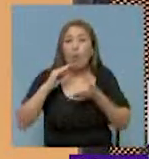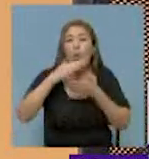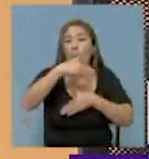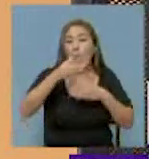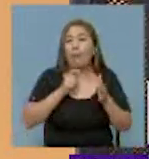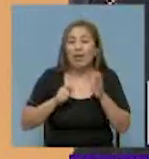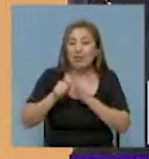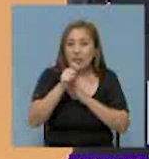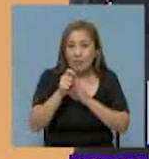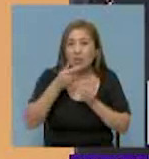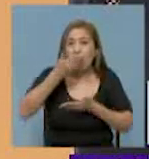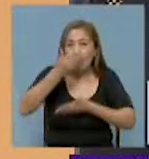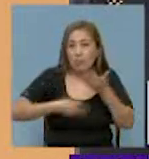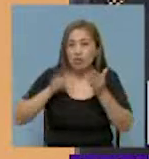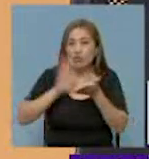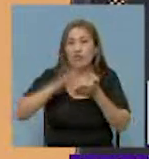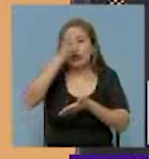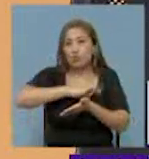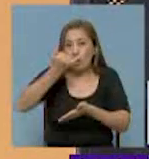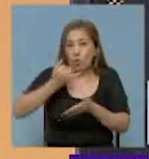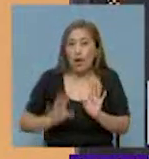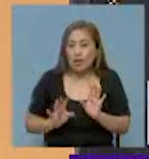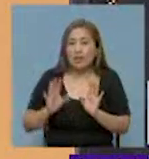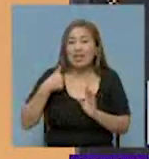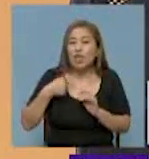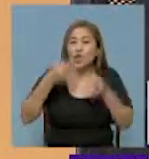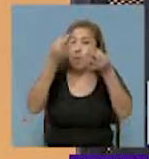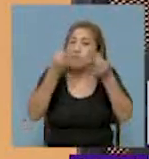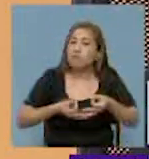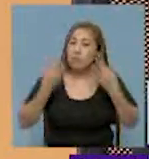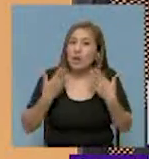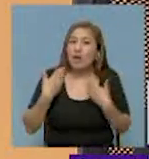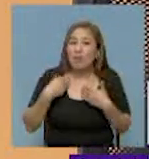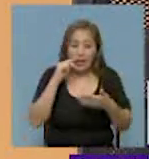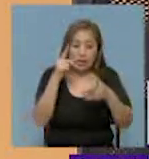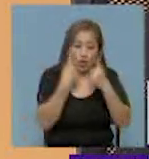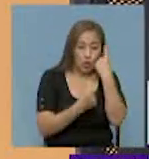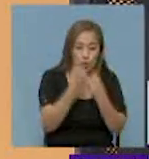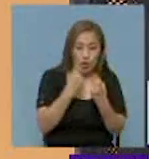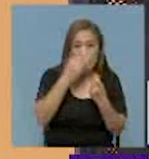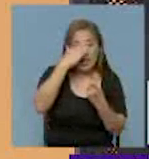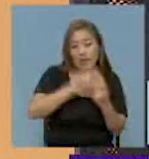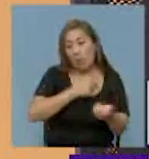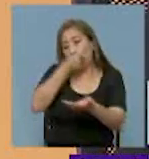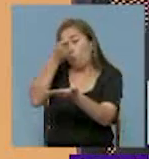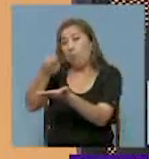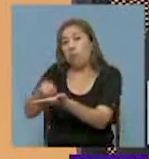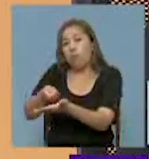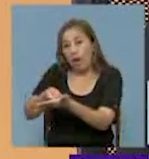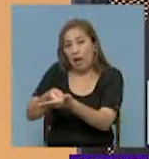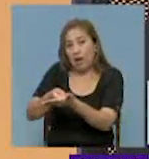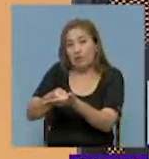de documentación pertinente para que sea así y revisado y yo 6 siempre vamos a emitirlo